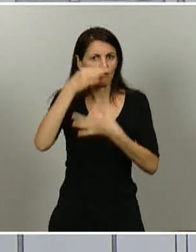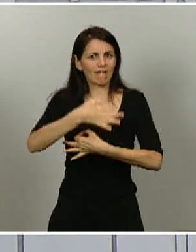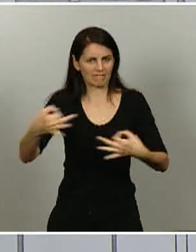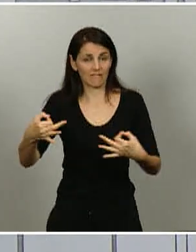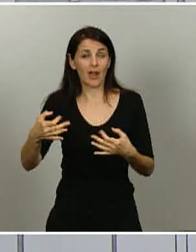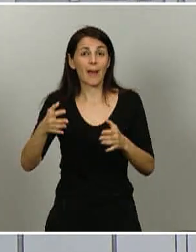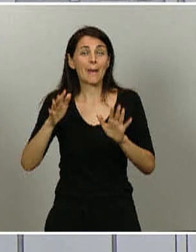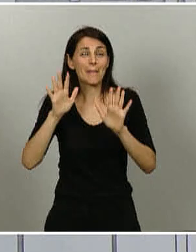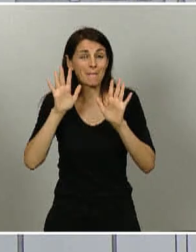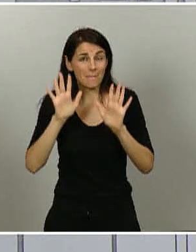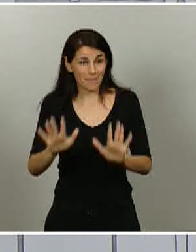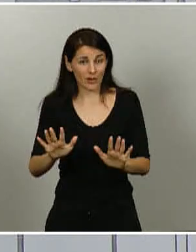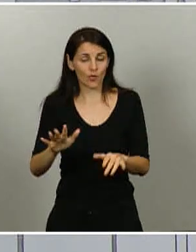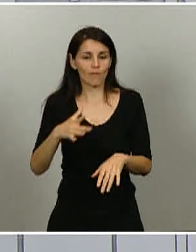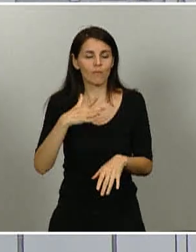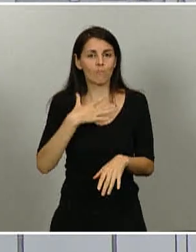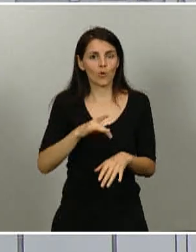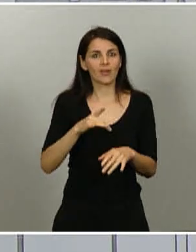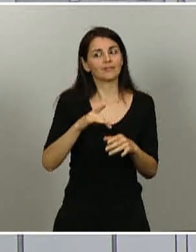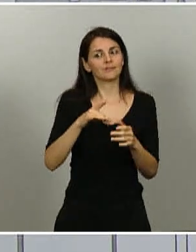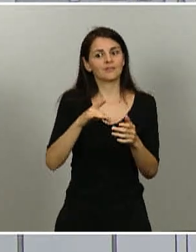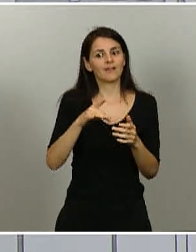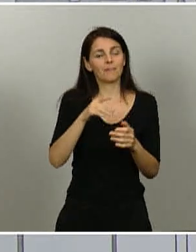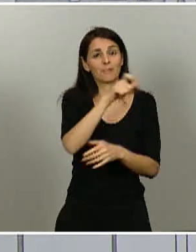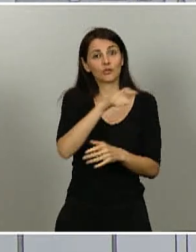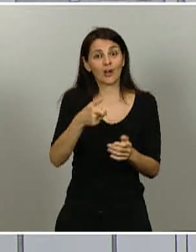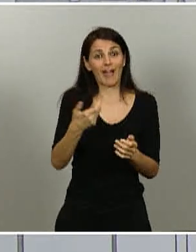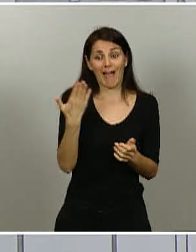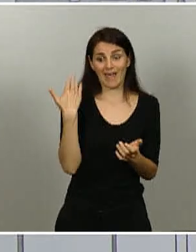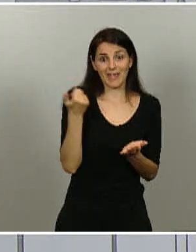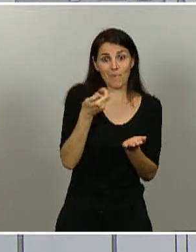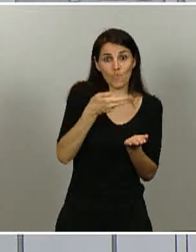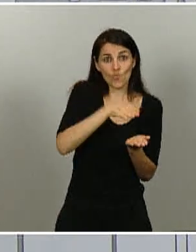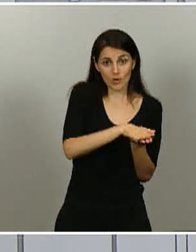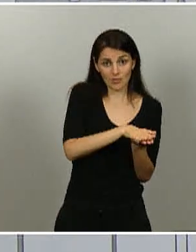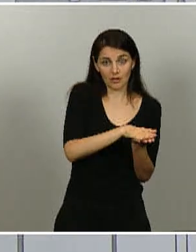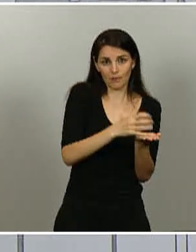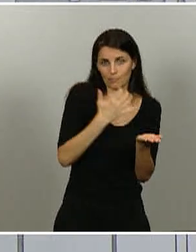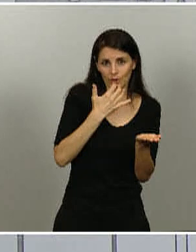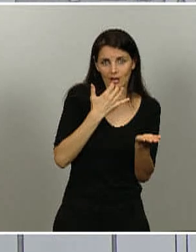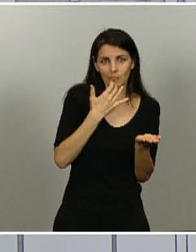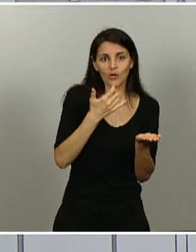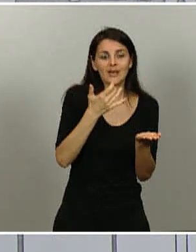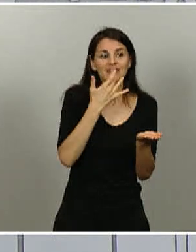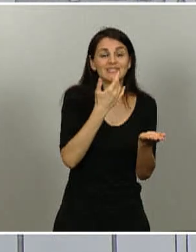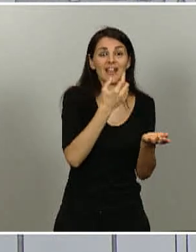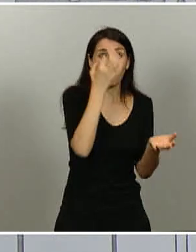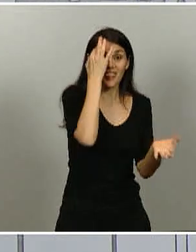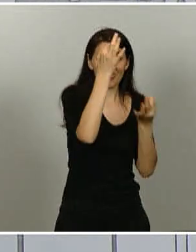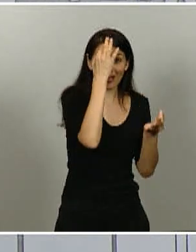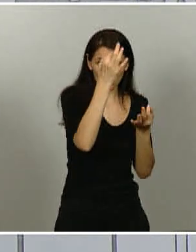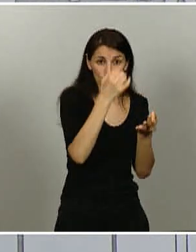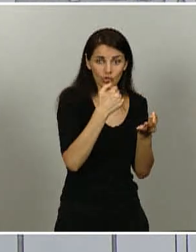de completarse, o las personas que fallecieron ayer pueden terminar de completarse si la introducción de sus datos en la ficha epidemiológica